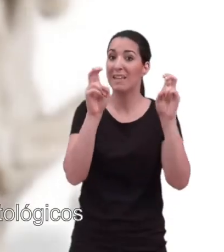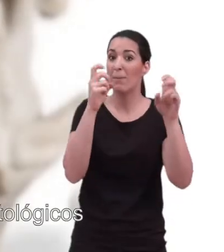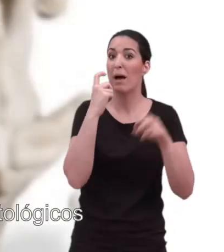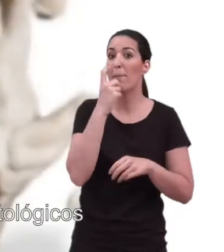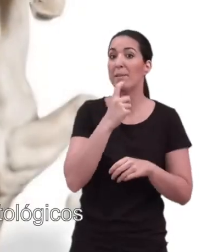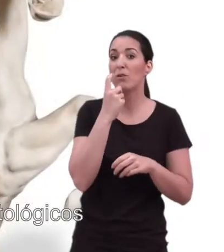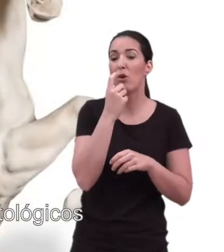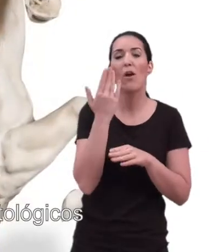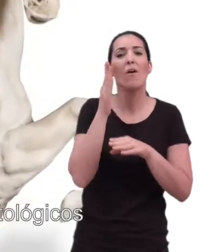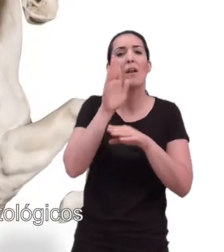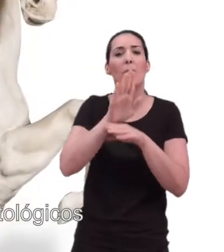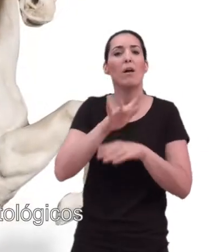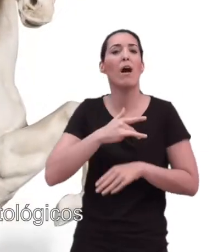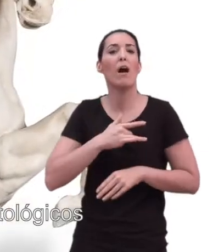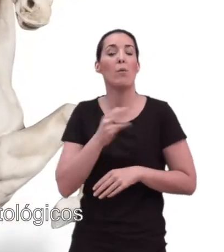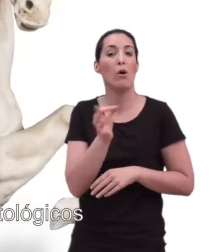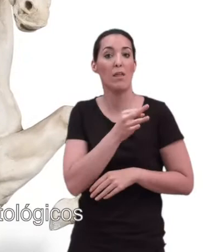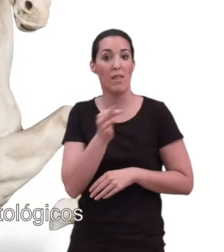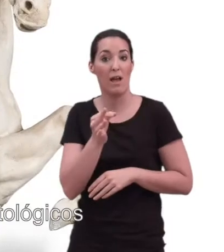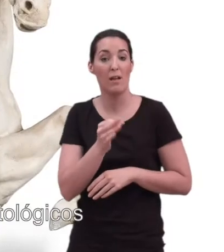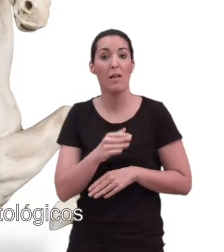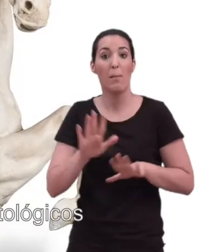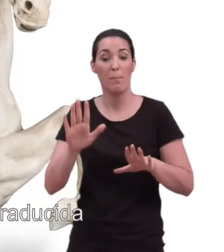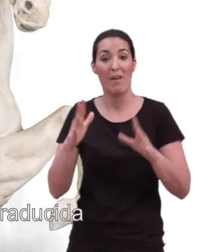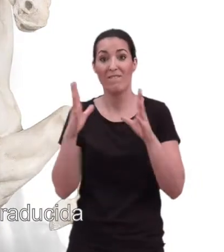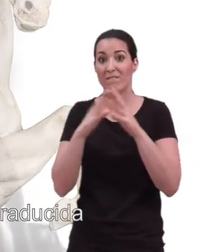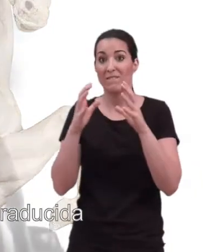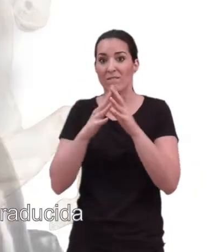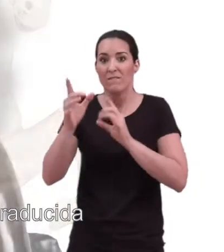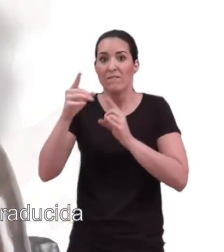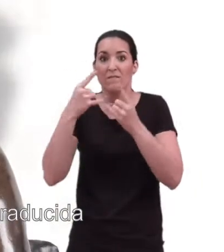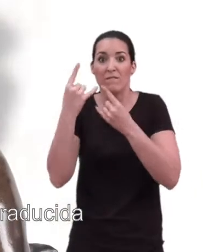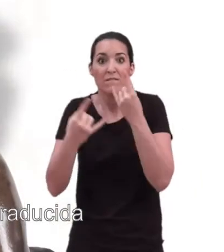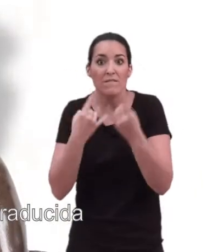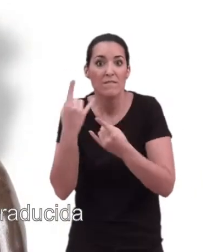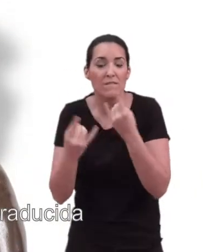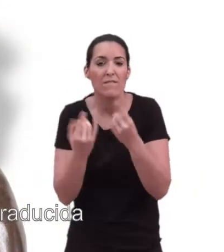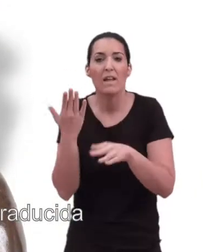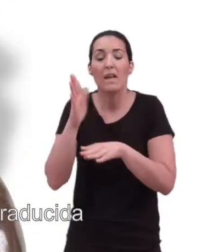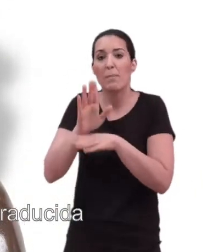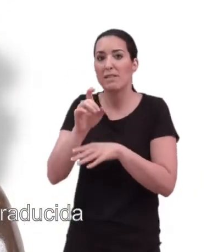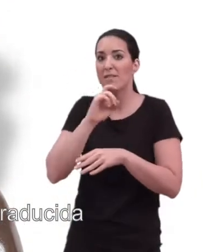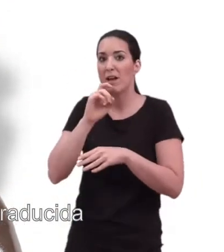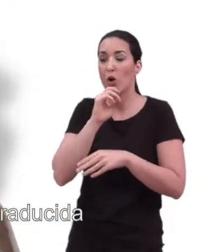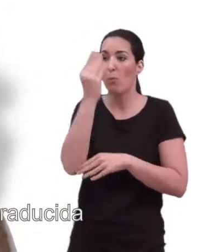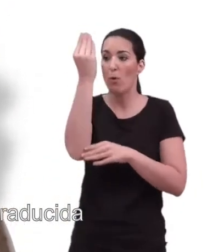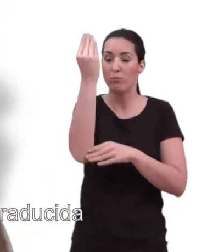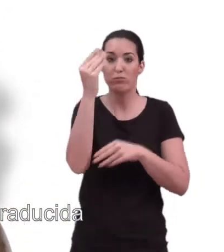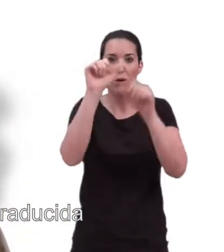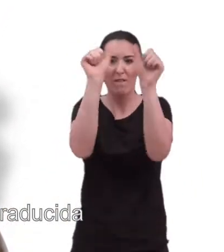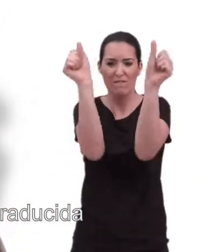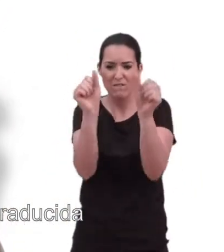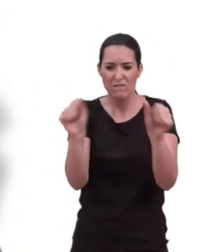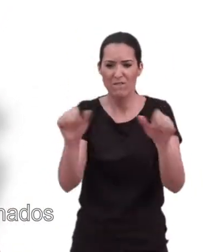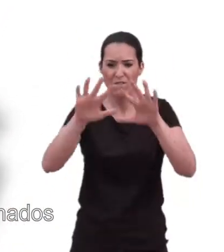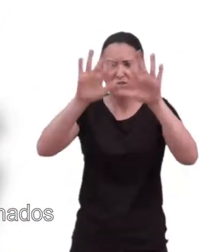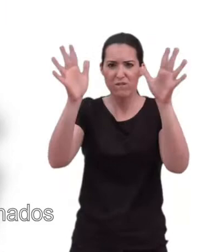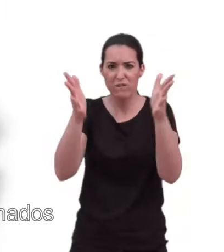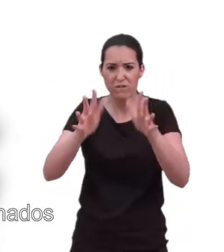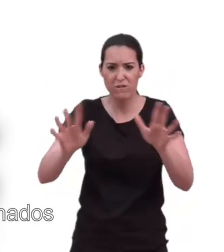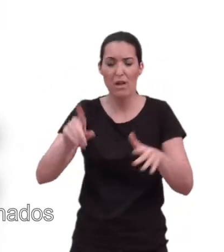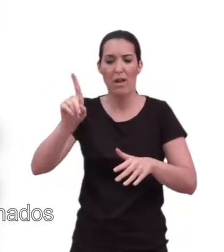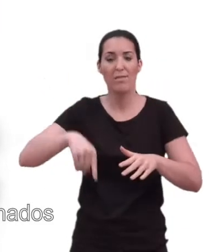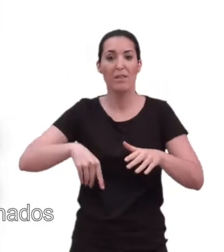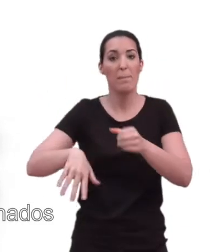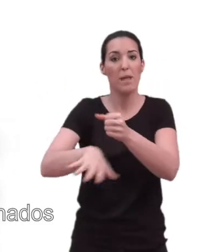temas mitológicos reflejan el amor ideal, mientras que la pulsión carnal es traducida en su intensidad mediante